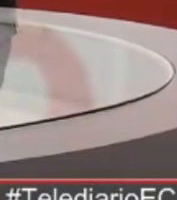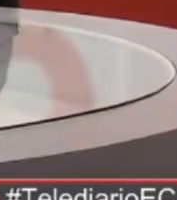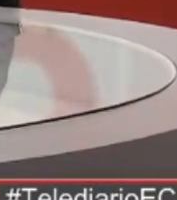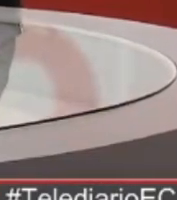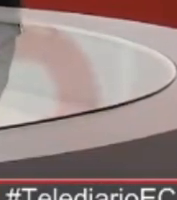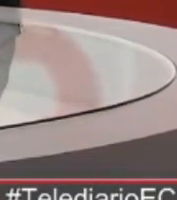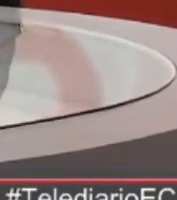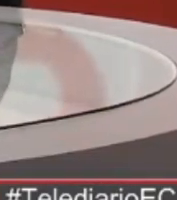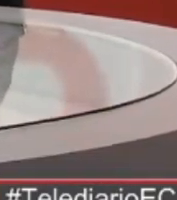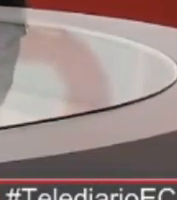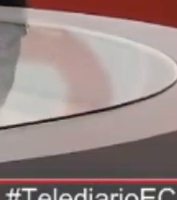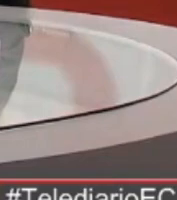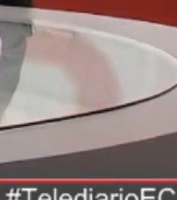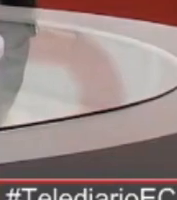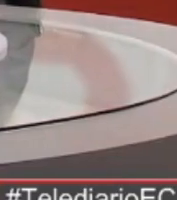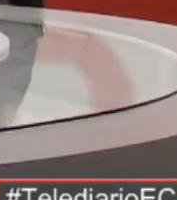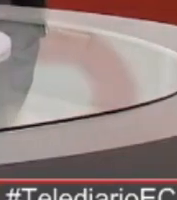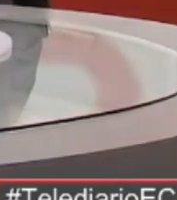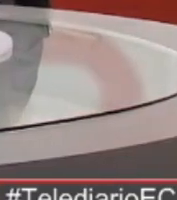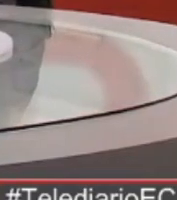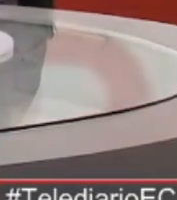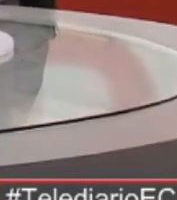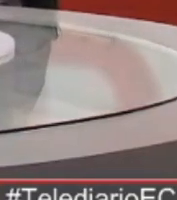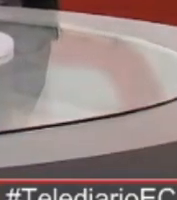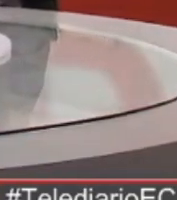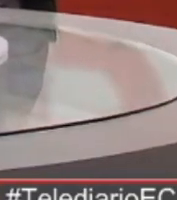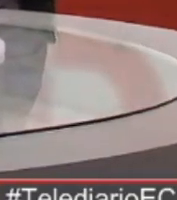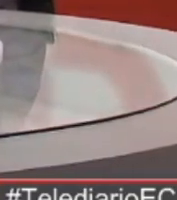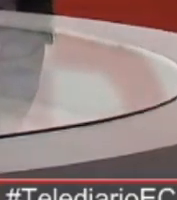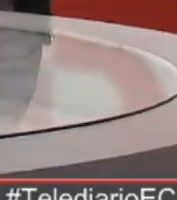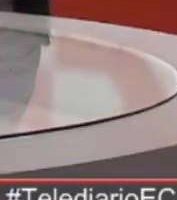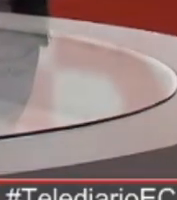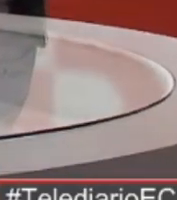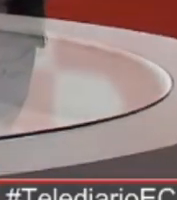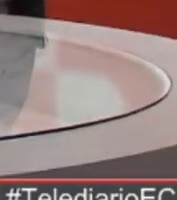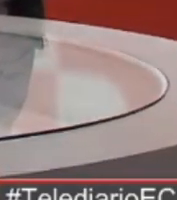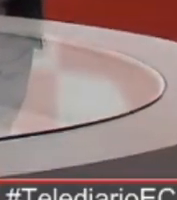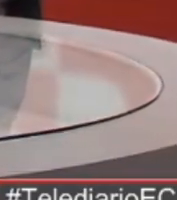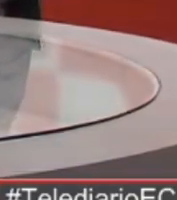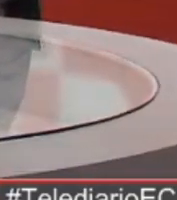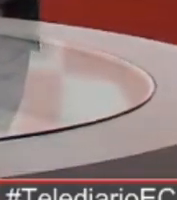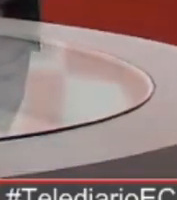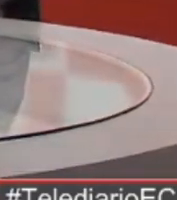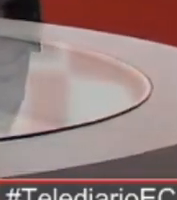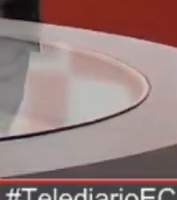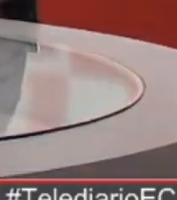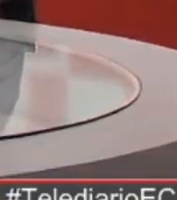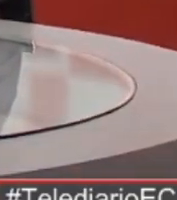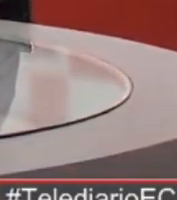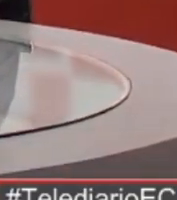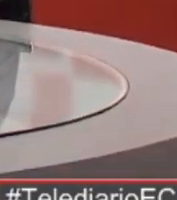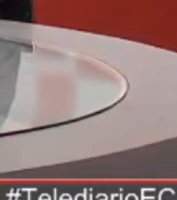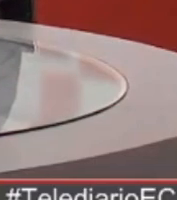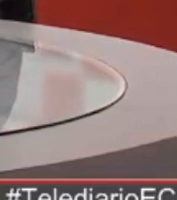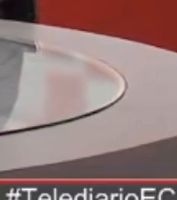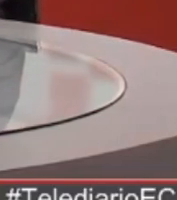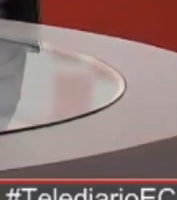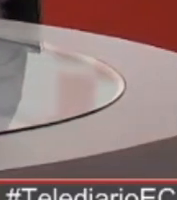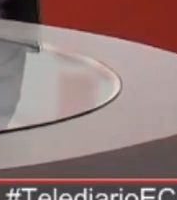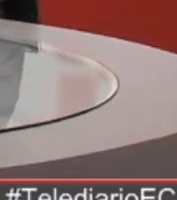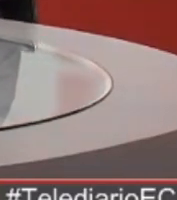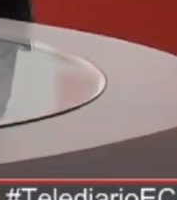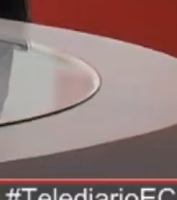continuamos con cotacachi un cantón que ha sido también denominado pueblo mágico por el ministerio de turismo y ahí